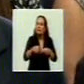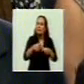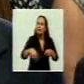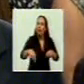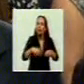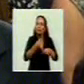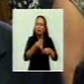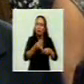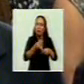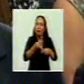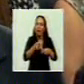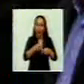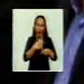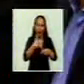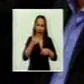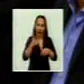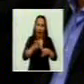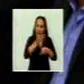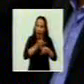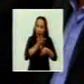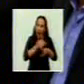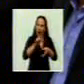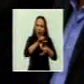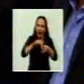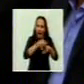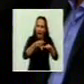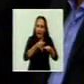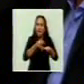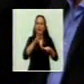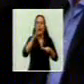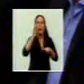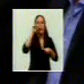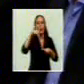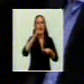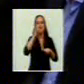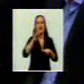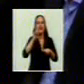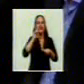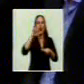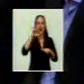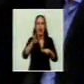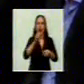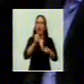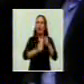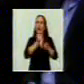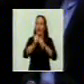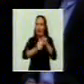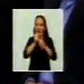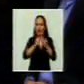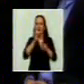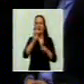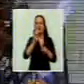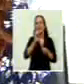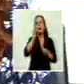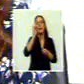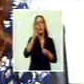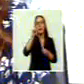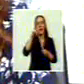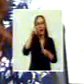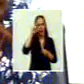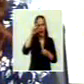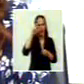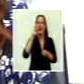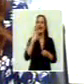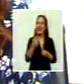duplicar la producción de ácido benzoico de la empresa Brave Energía. Desarrolló un catalizador de